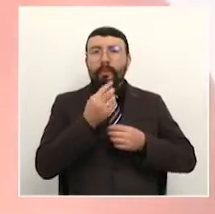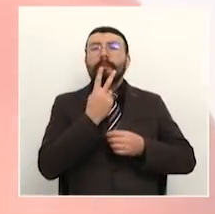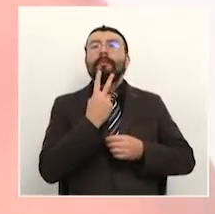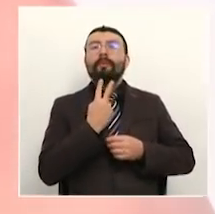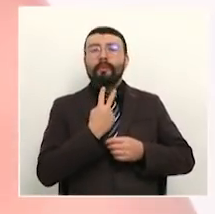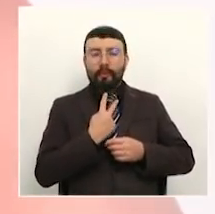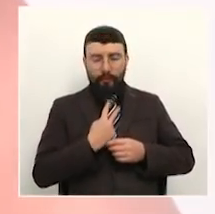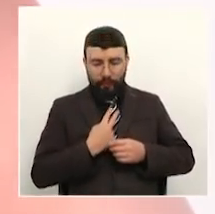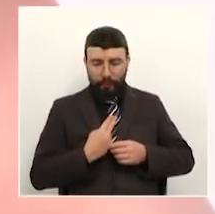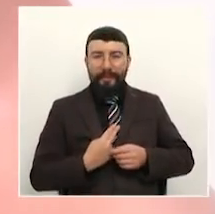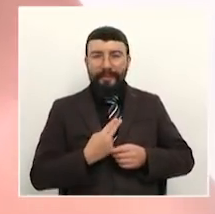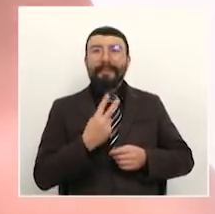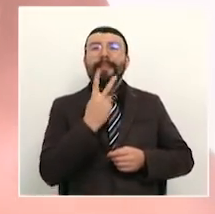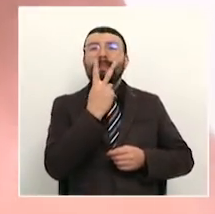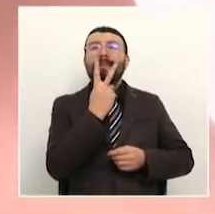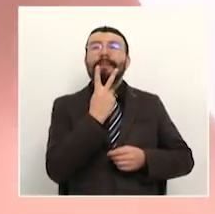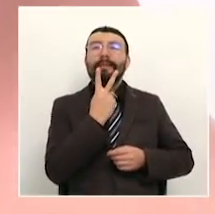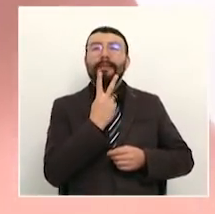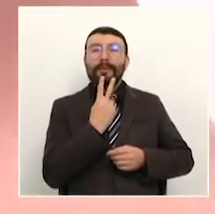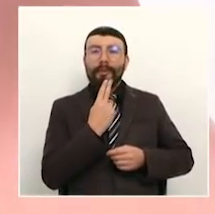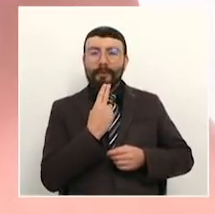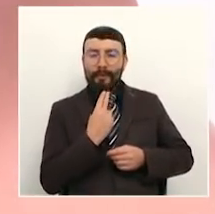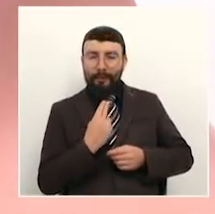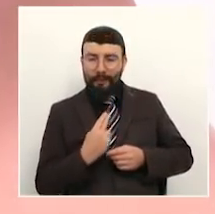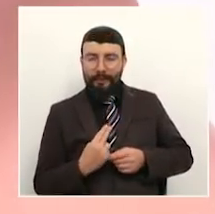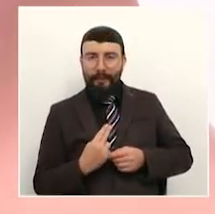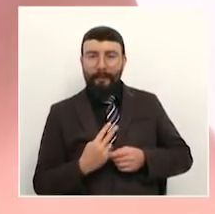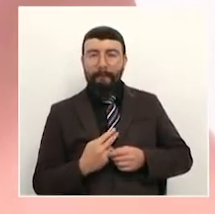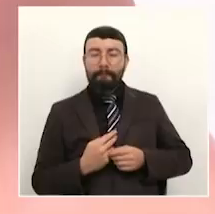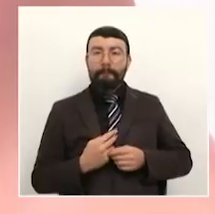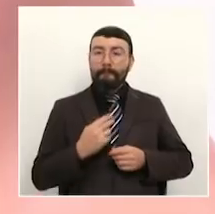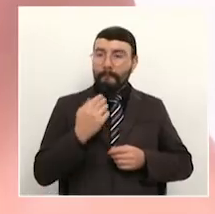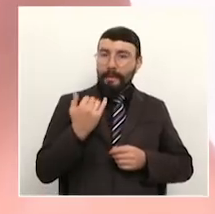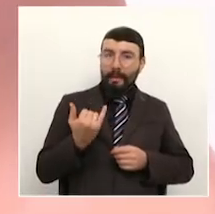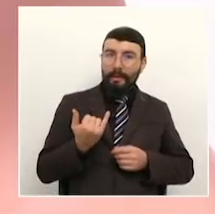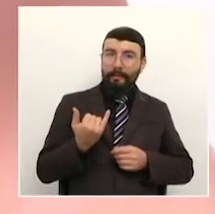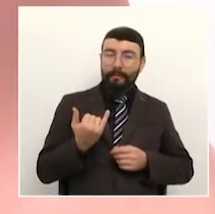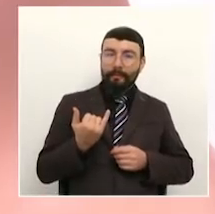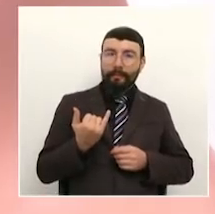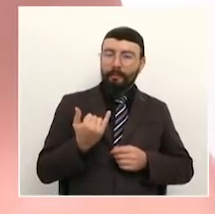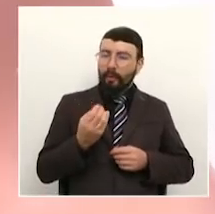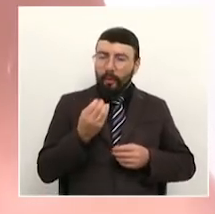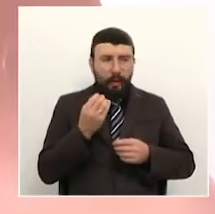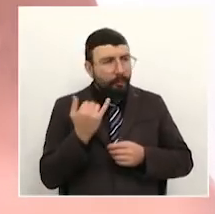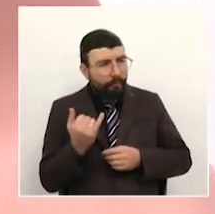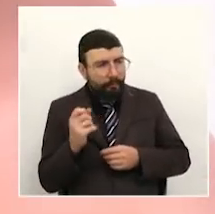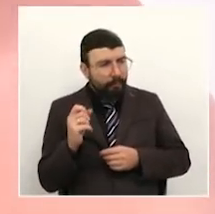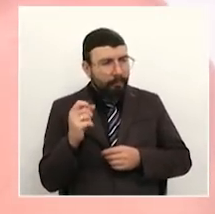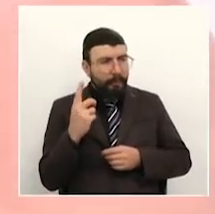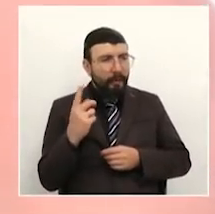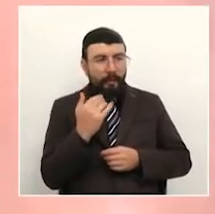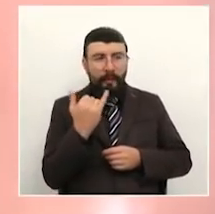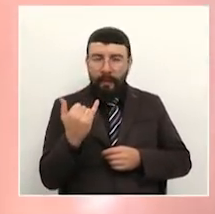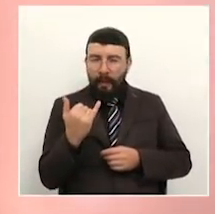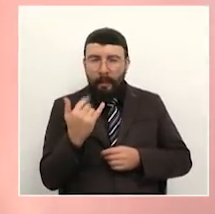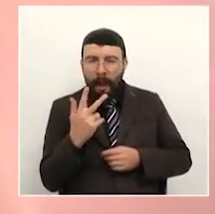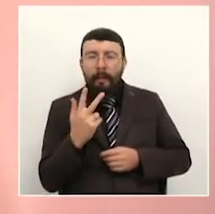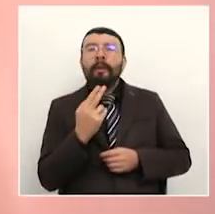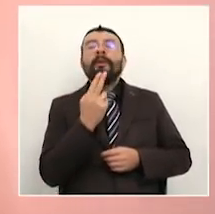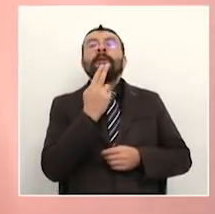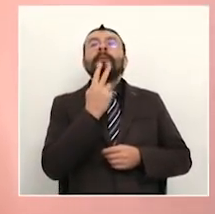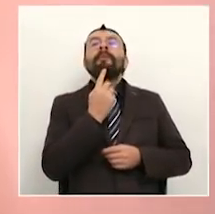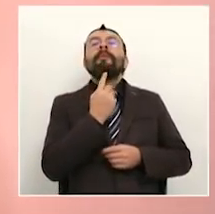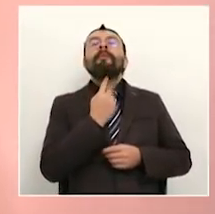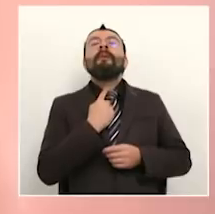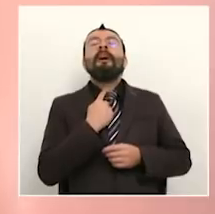parte inicial acá arriba ya nos ubicamos aquí desde aquí pasando por esta primera porción más o menos hasta este nivel